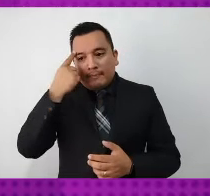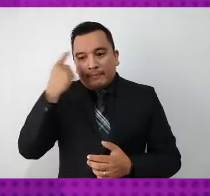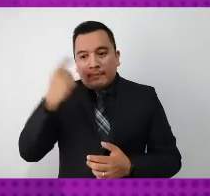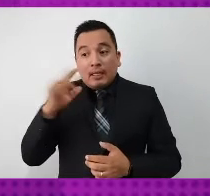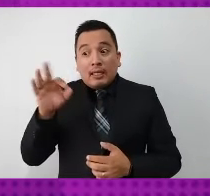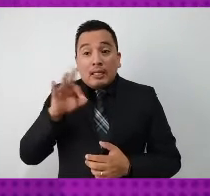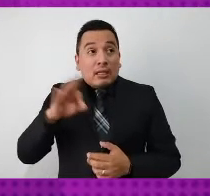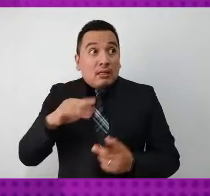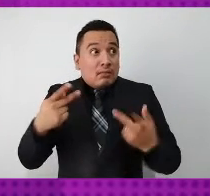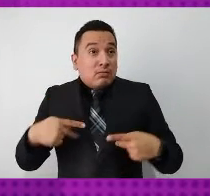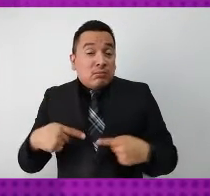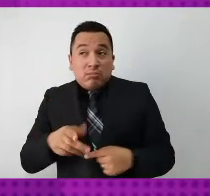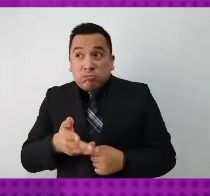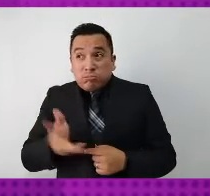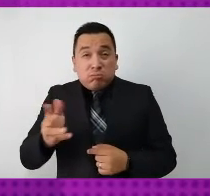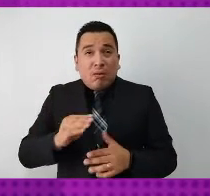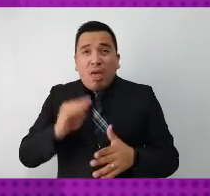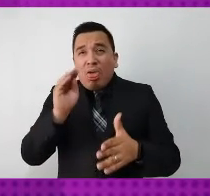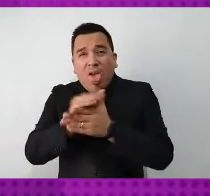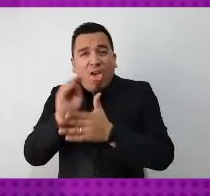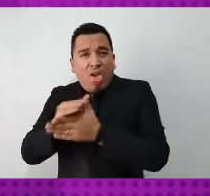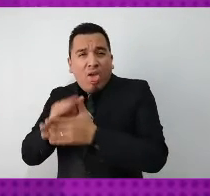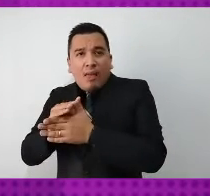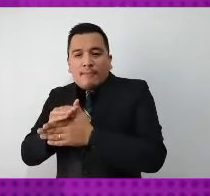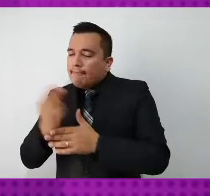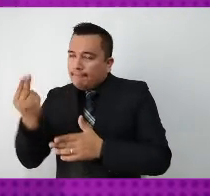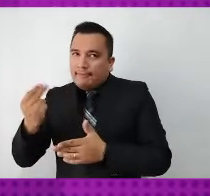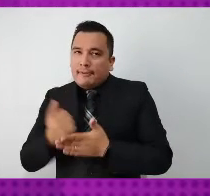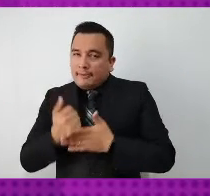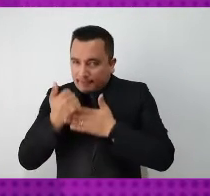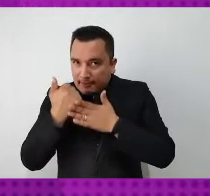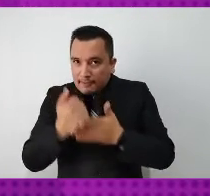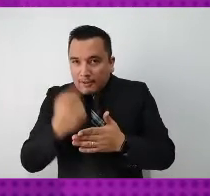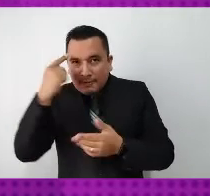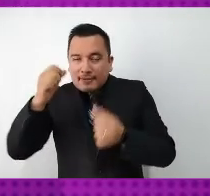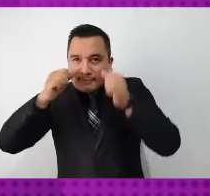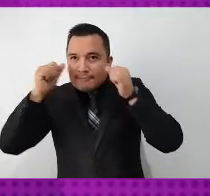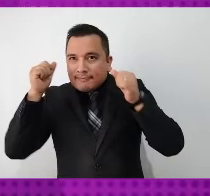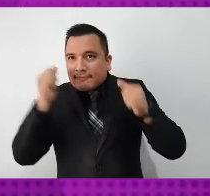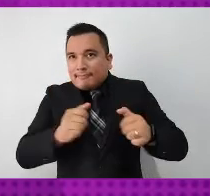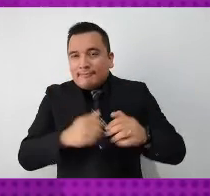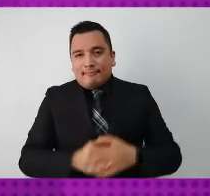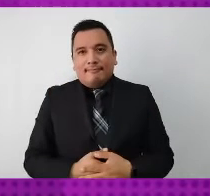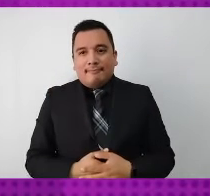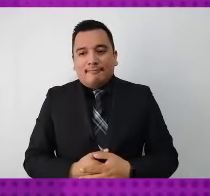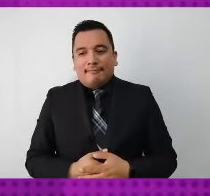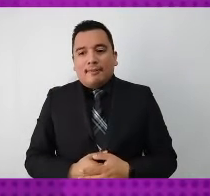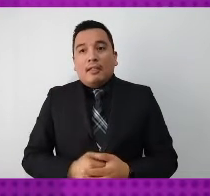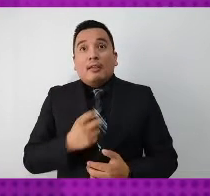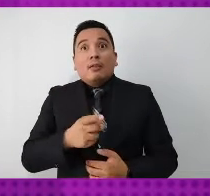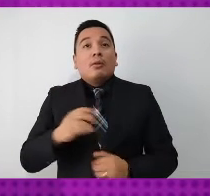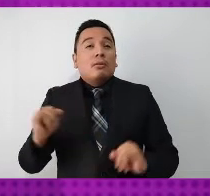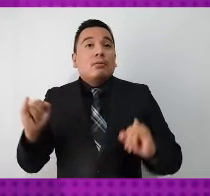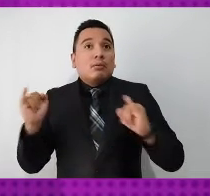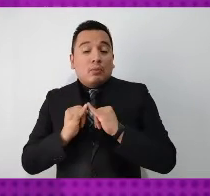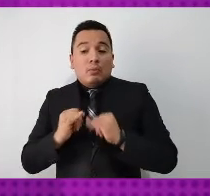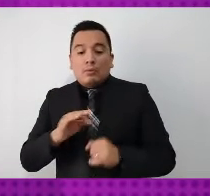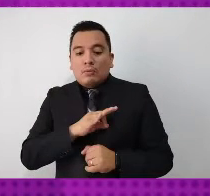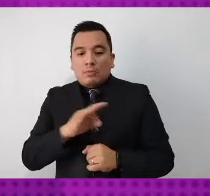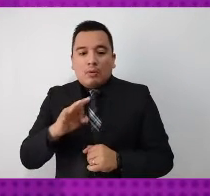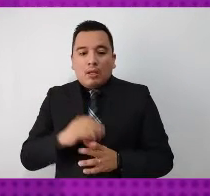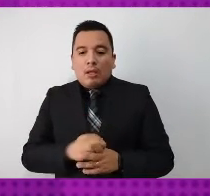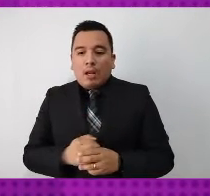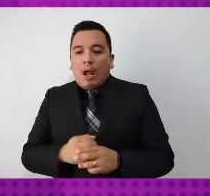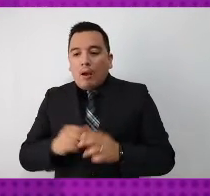logran traer su voz hasta estos espacios para que esas instituciones puedan escuchar y